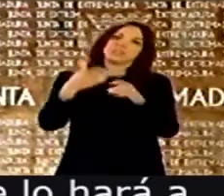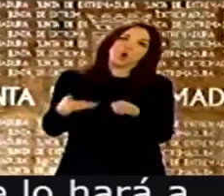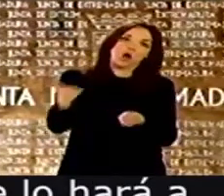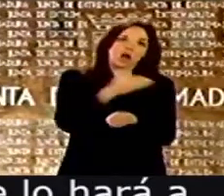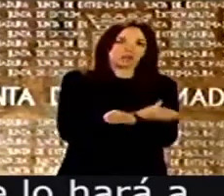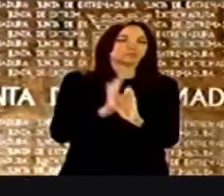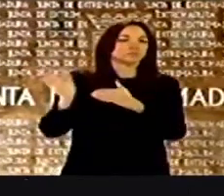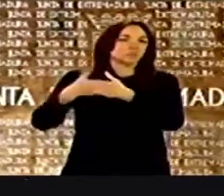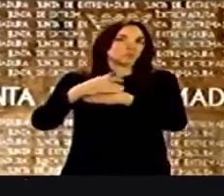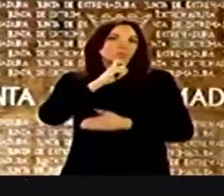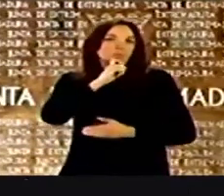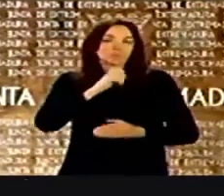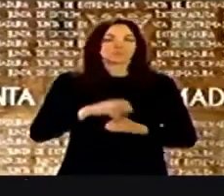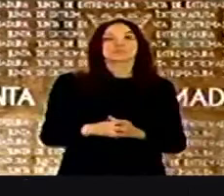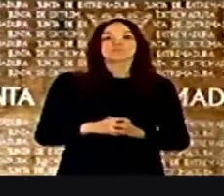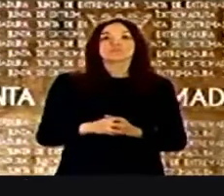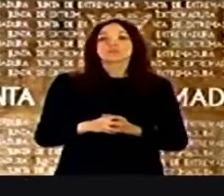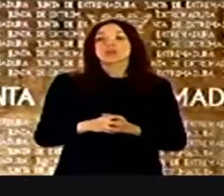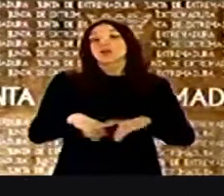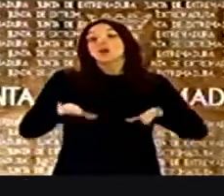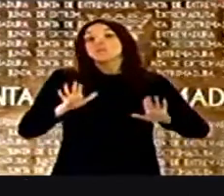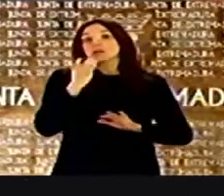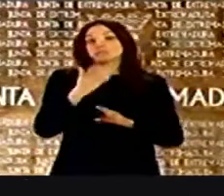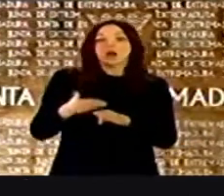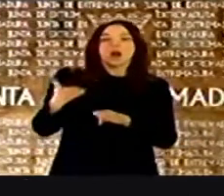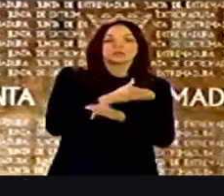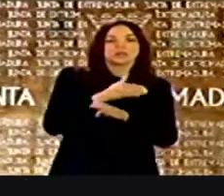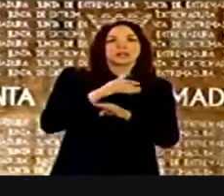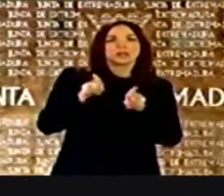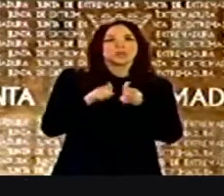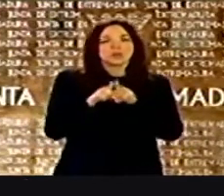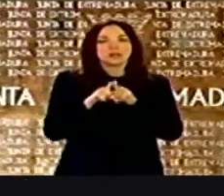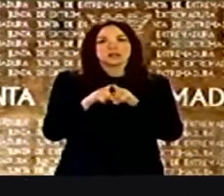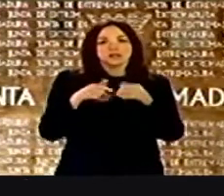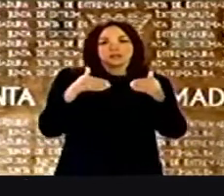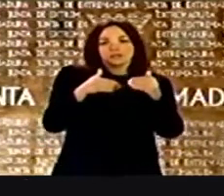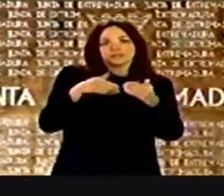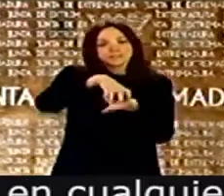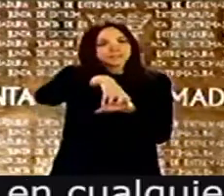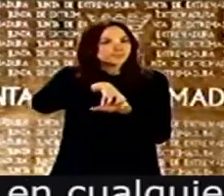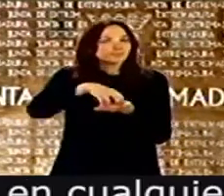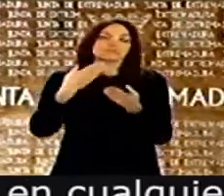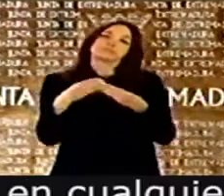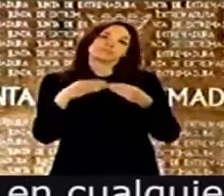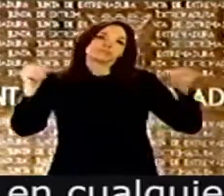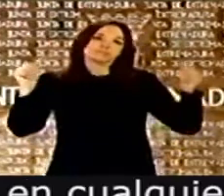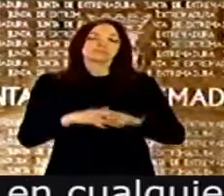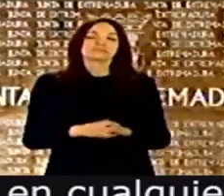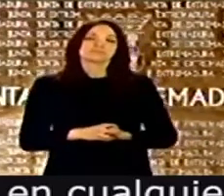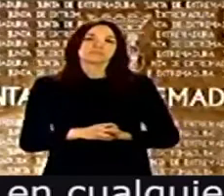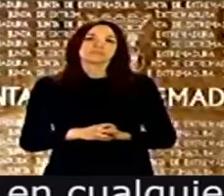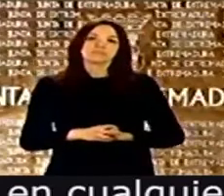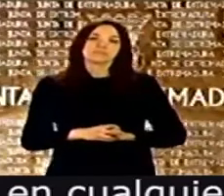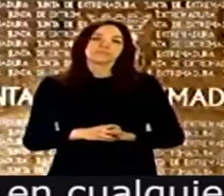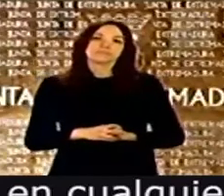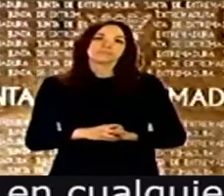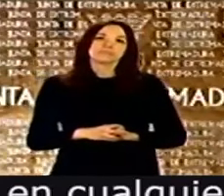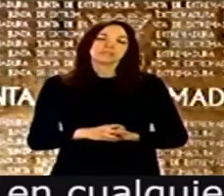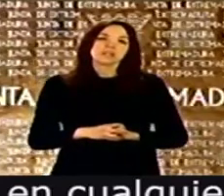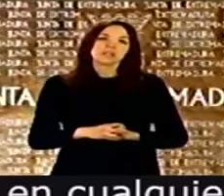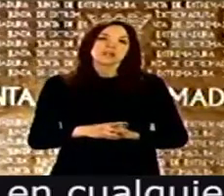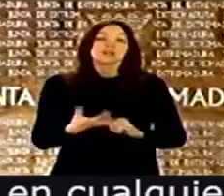caso sí se despeja la incertidumbre que había en el corto plazo, ¿no? Dicho esto, las centrales